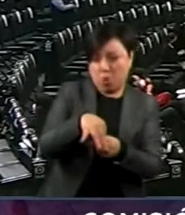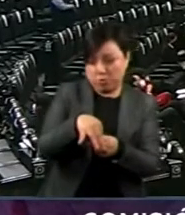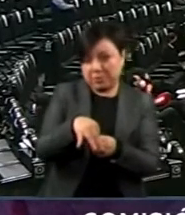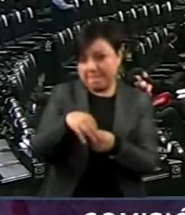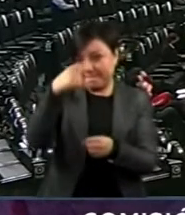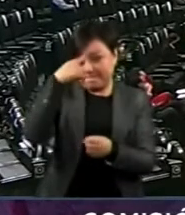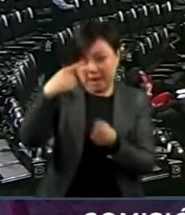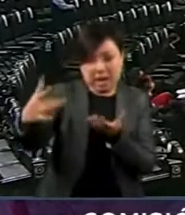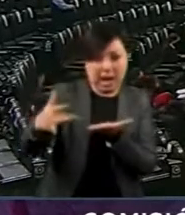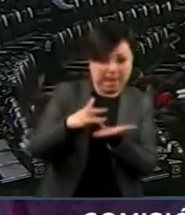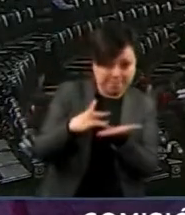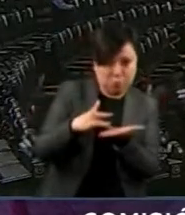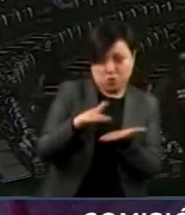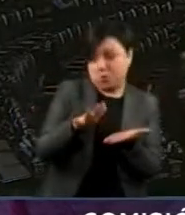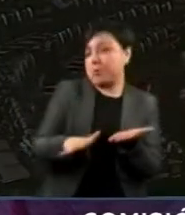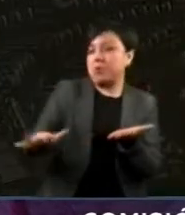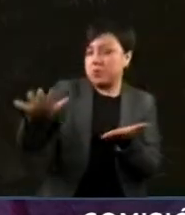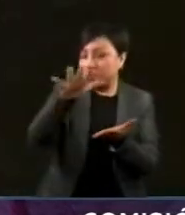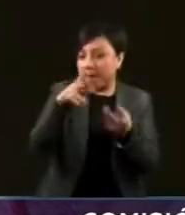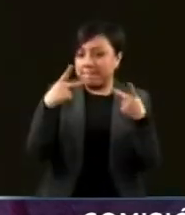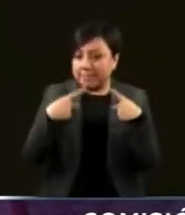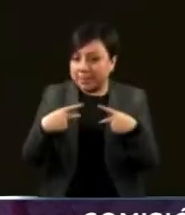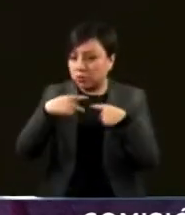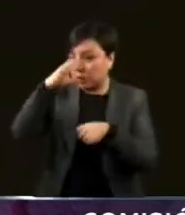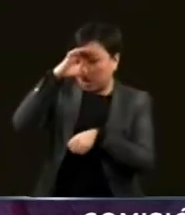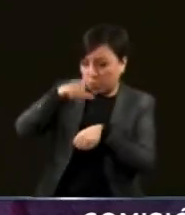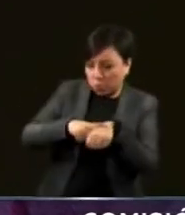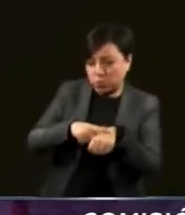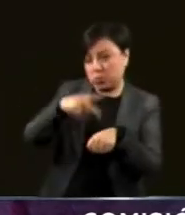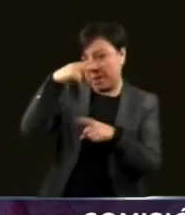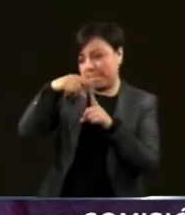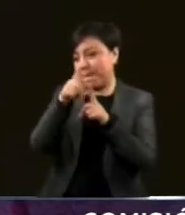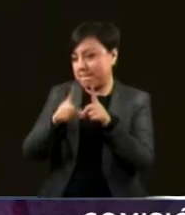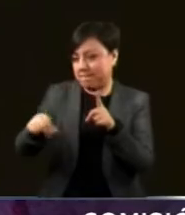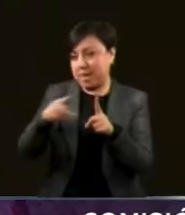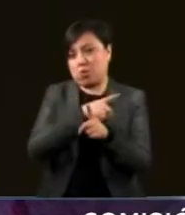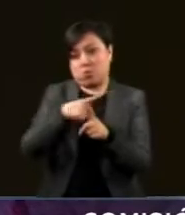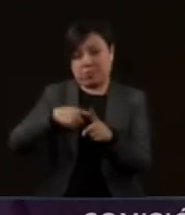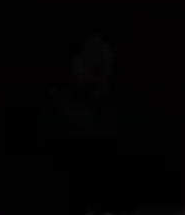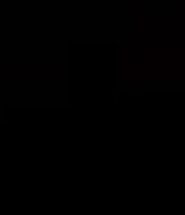resolución por el bien de nuestra cultura y de México. Es cuanto, presidente.